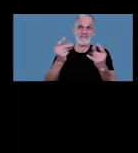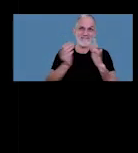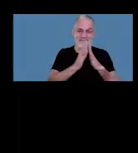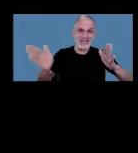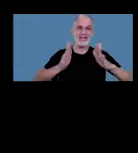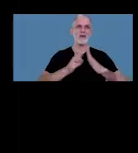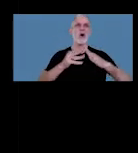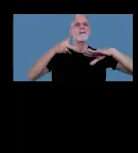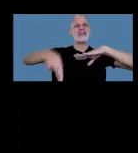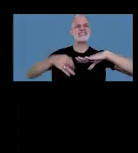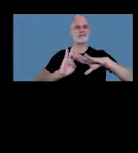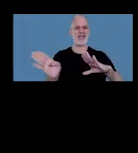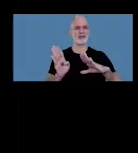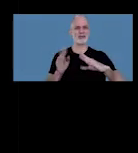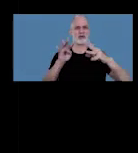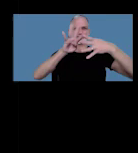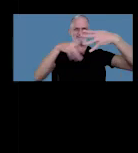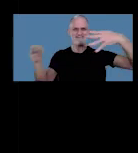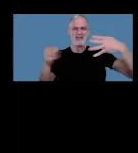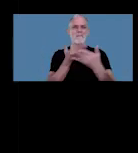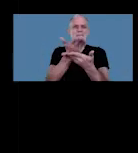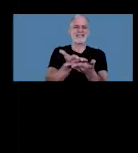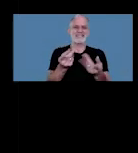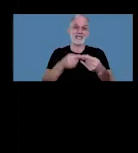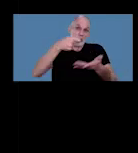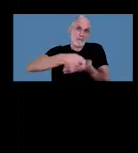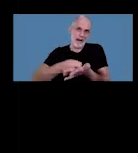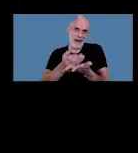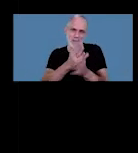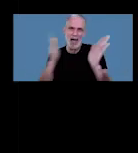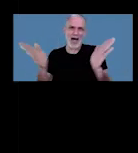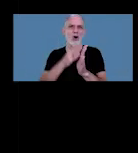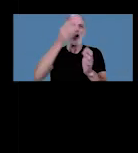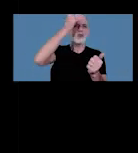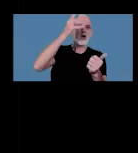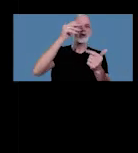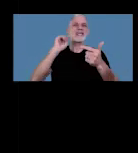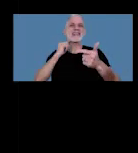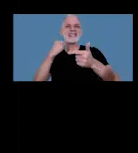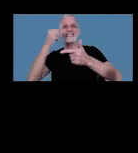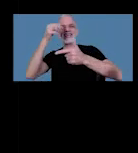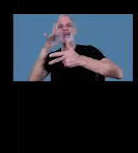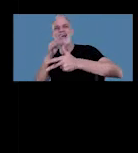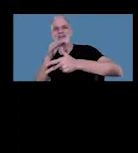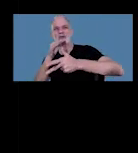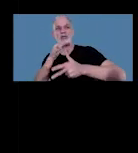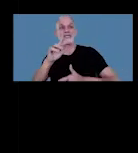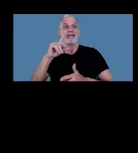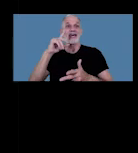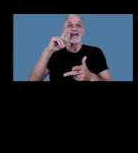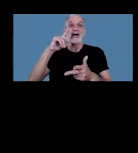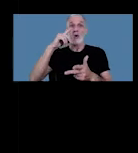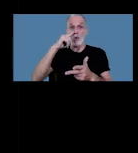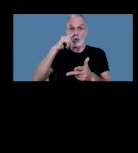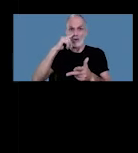los vencimientos, ¿sí?, para la presentación y para el pago, 12, 13 y 14 de junio, y para